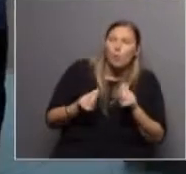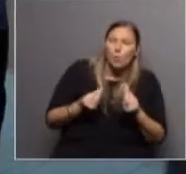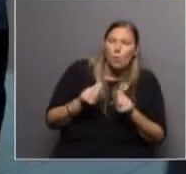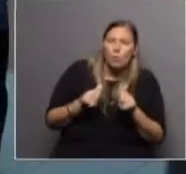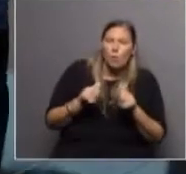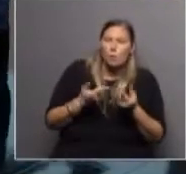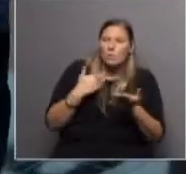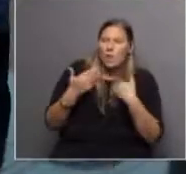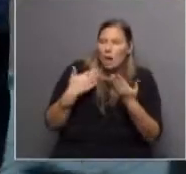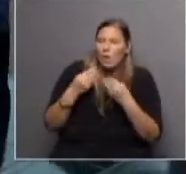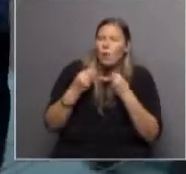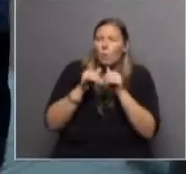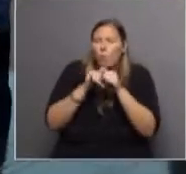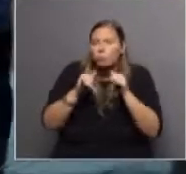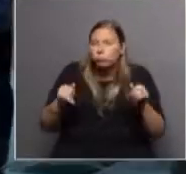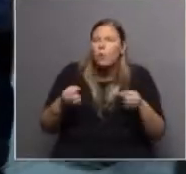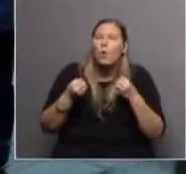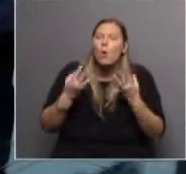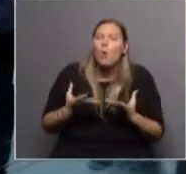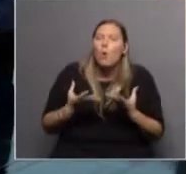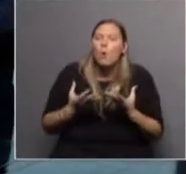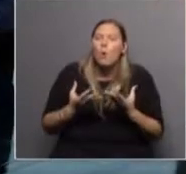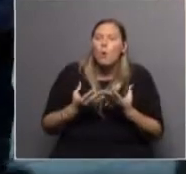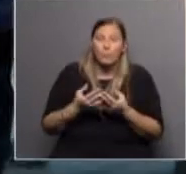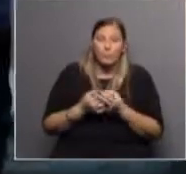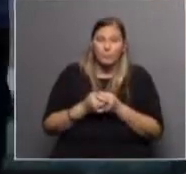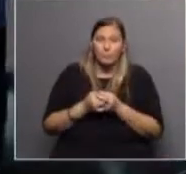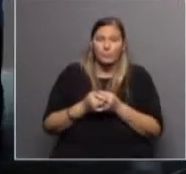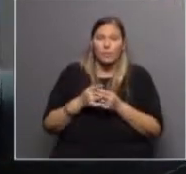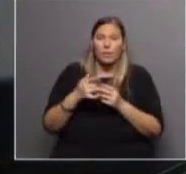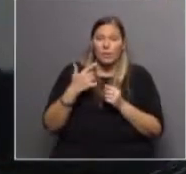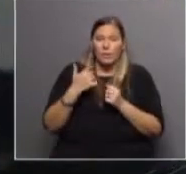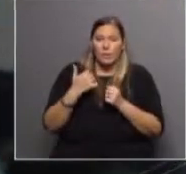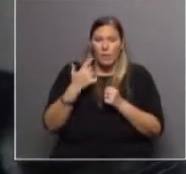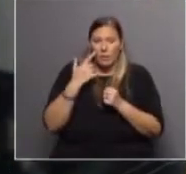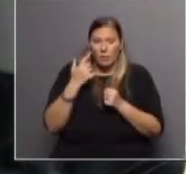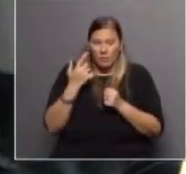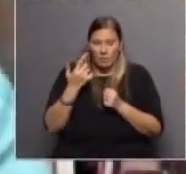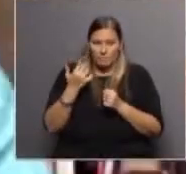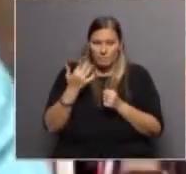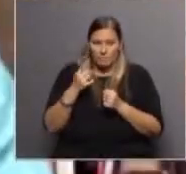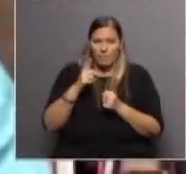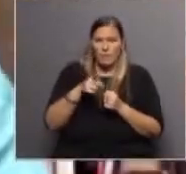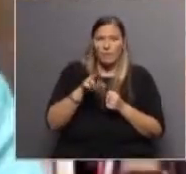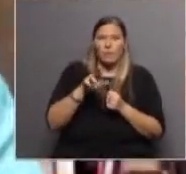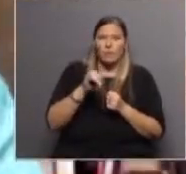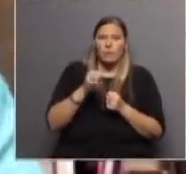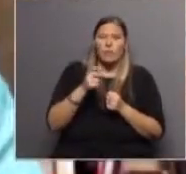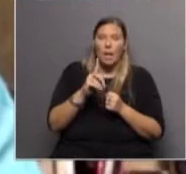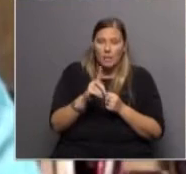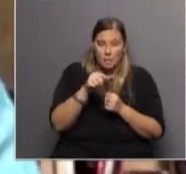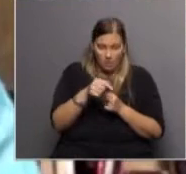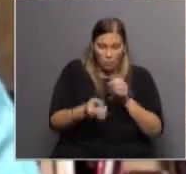otra mesa? ¿Cómo se transmite? A ver, las cosas que hacemos sobre todo desde el GIAD